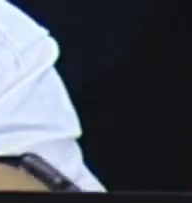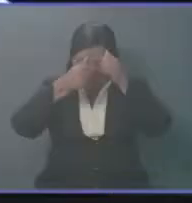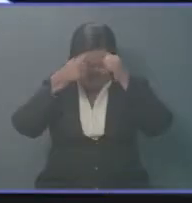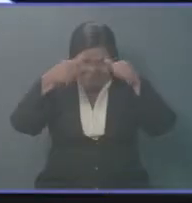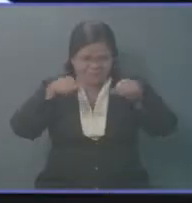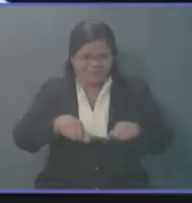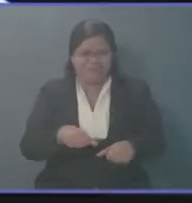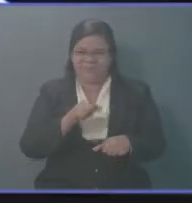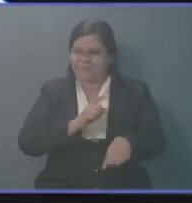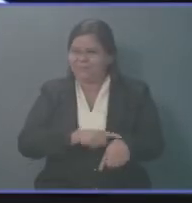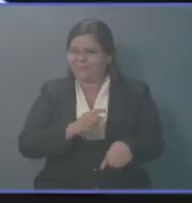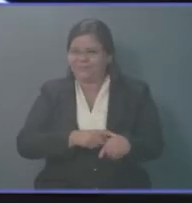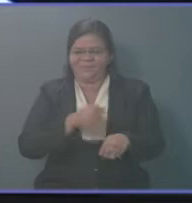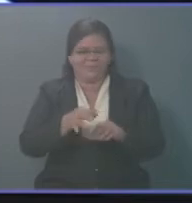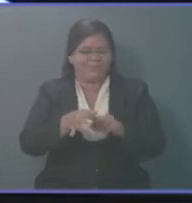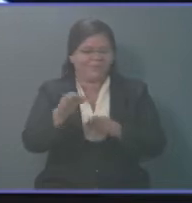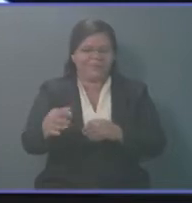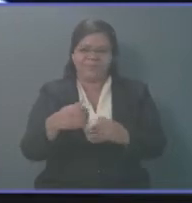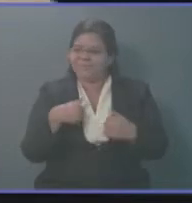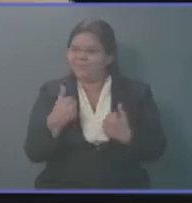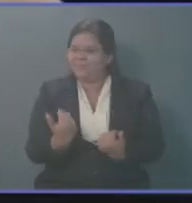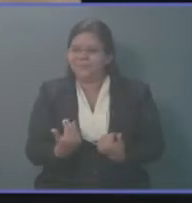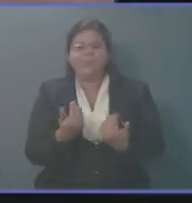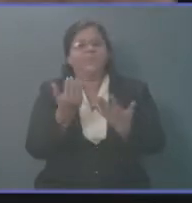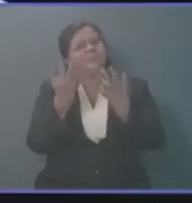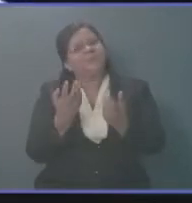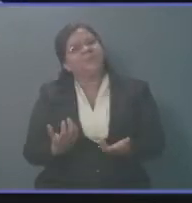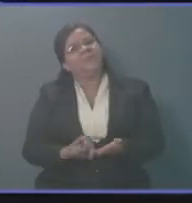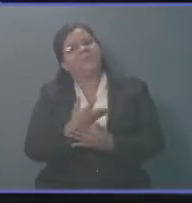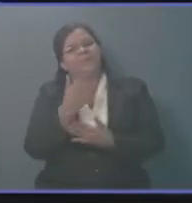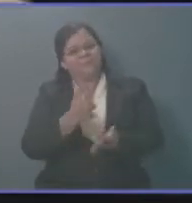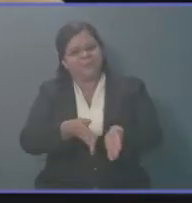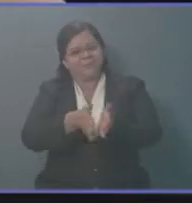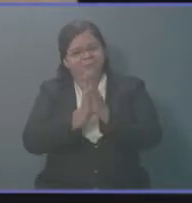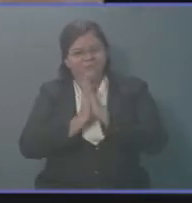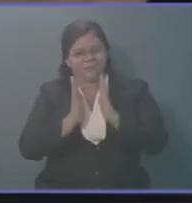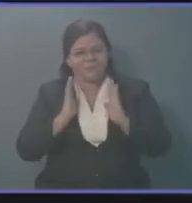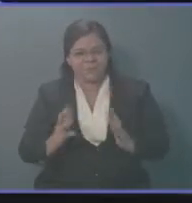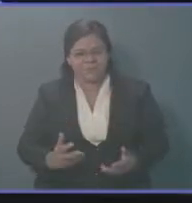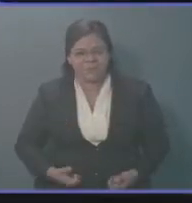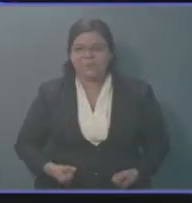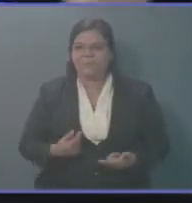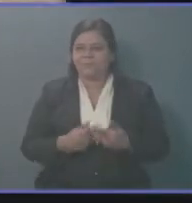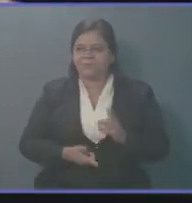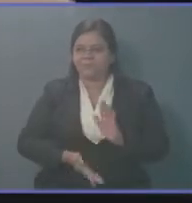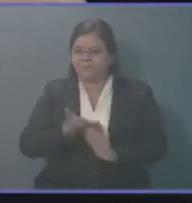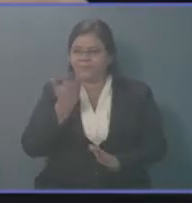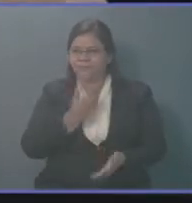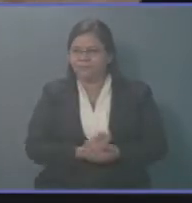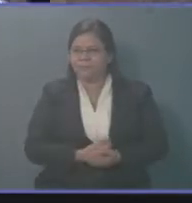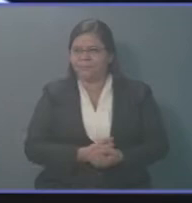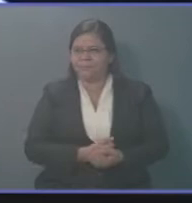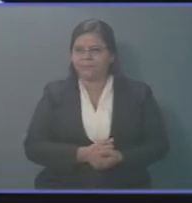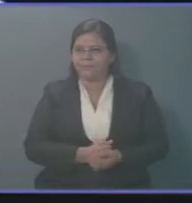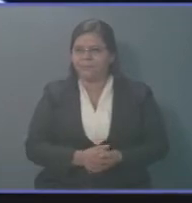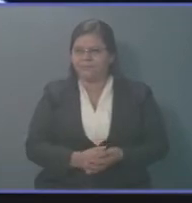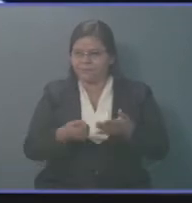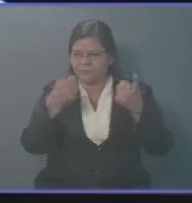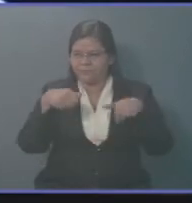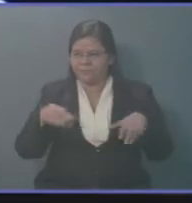prórroga, porque no hay ninguna pieza de prórroga. Hay una nueva solicitud del gobierno y hay una nueva solicitud nuestra. Y